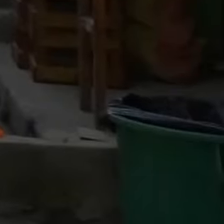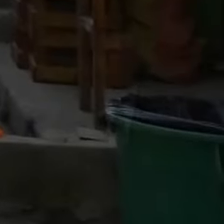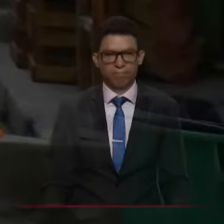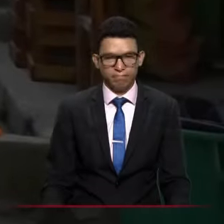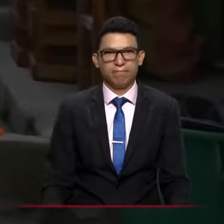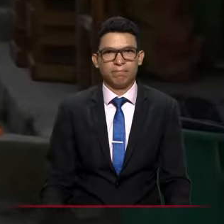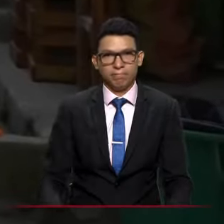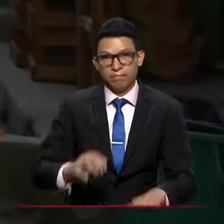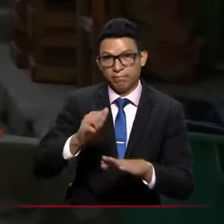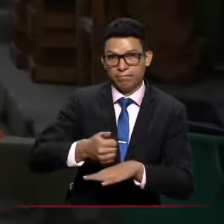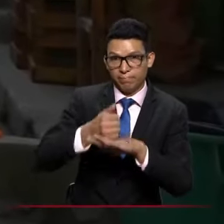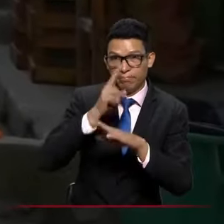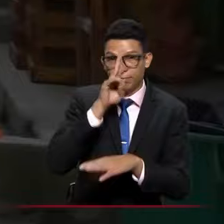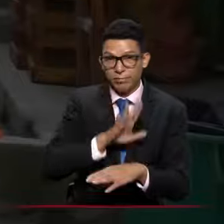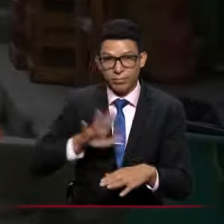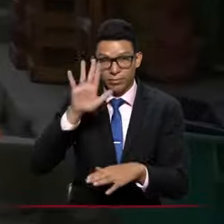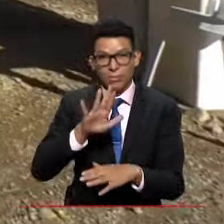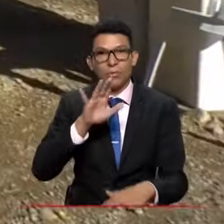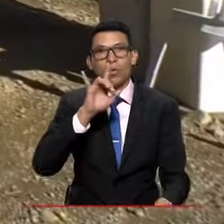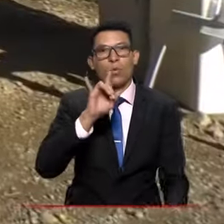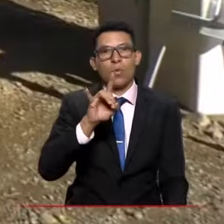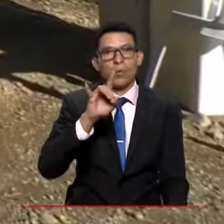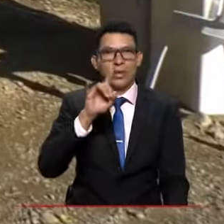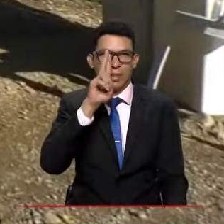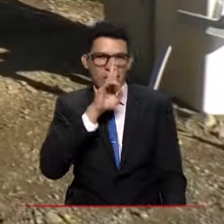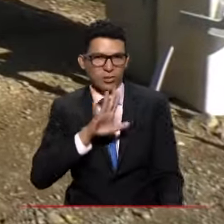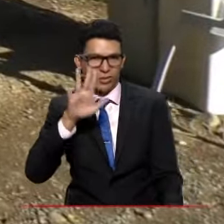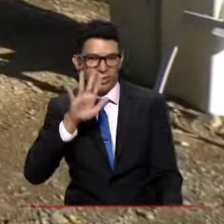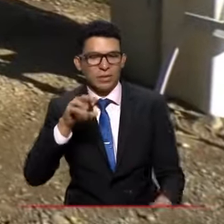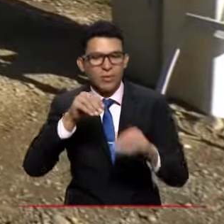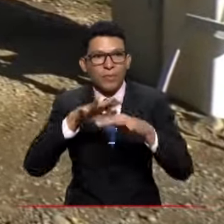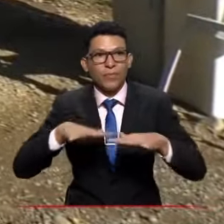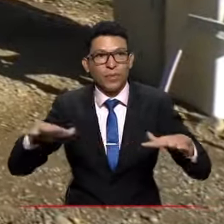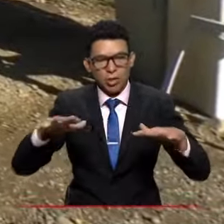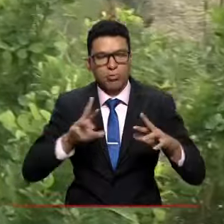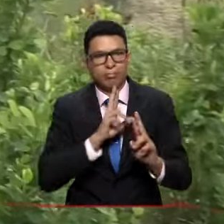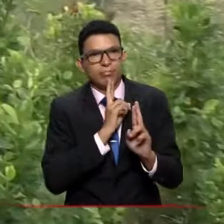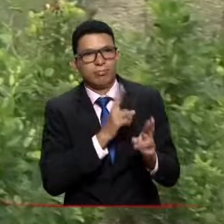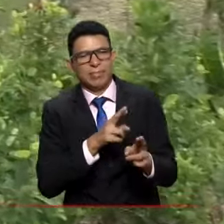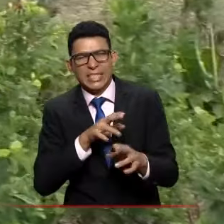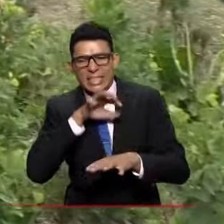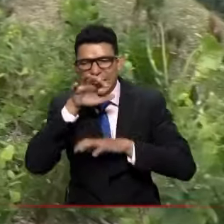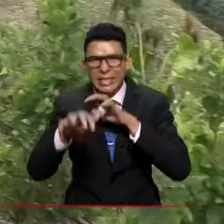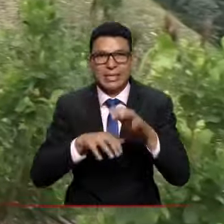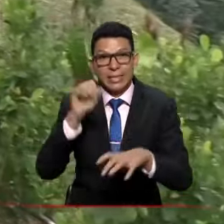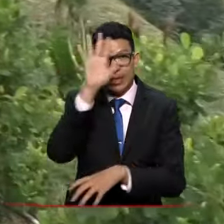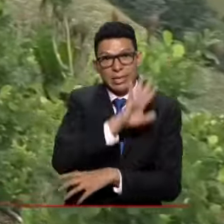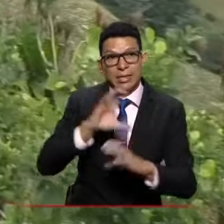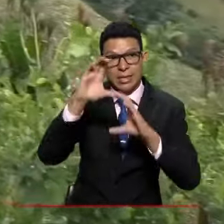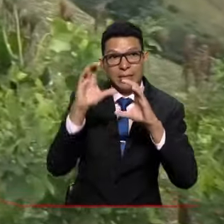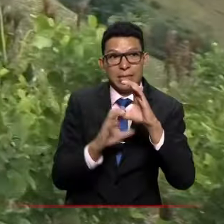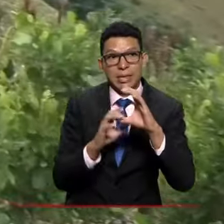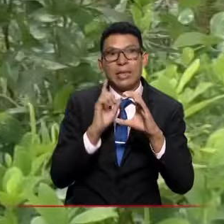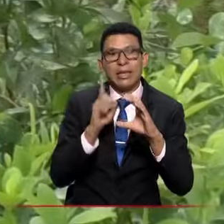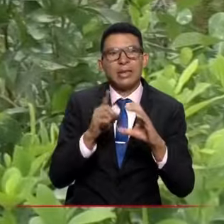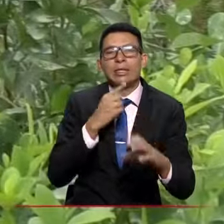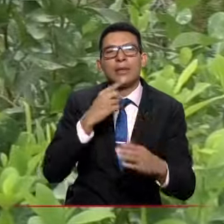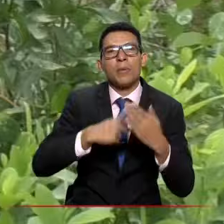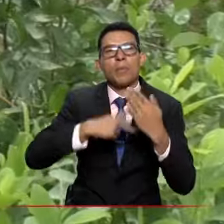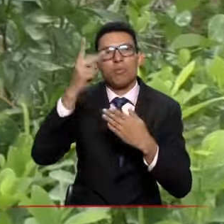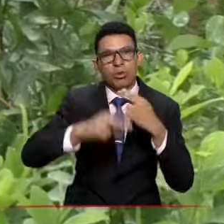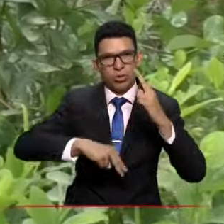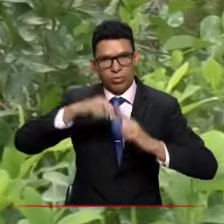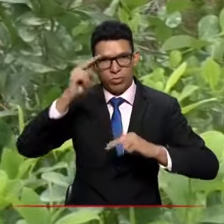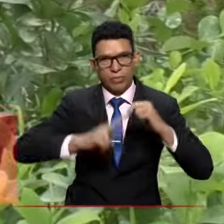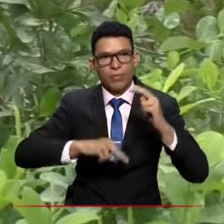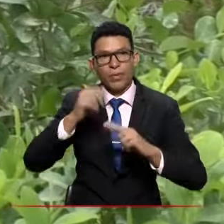El director nacional de la Unidad de Tierras respondió al rechazo de los habitantes del Cañón de Micay en el departamento del Cauca hacia el proyecto de construcción